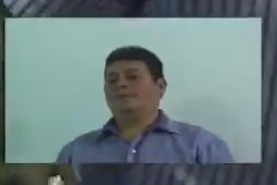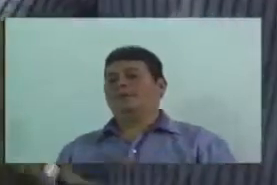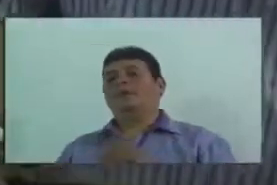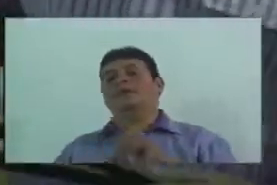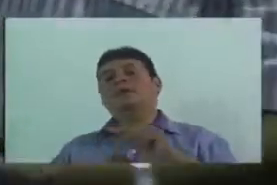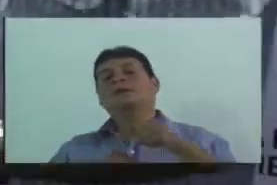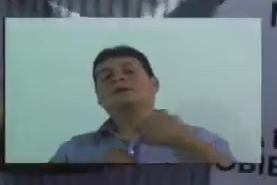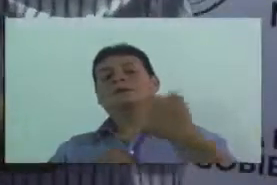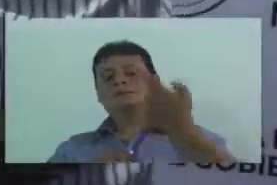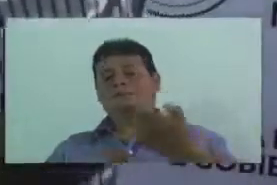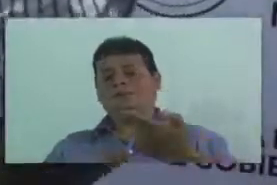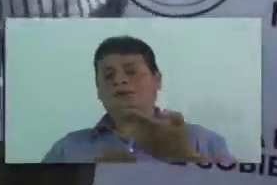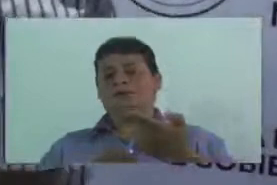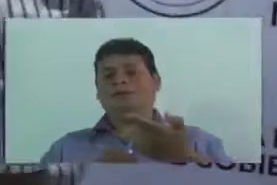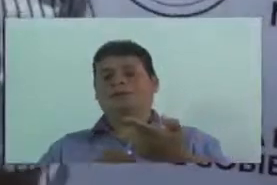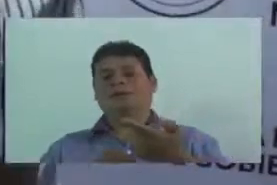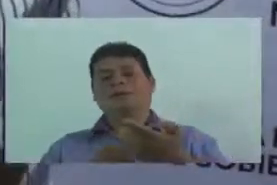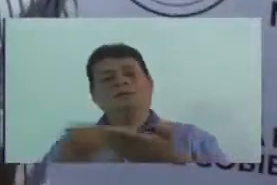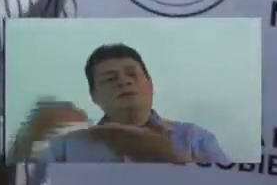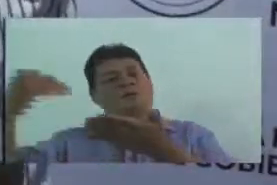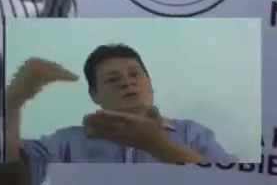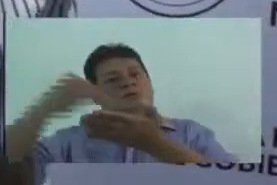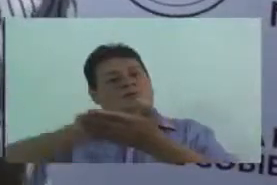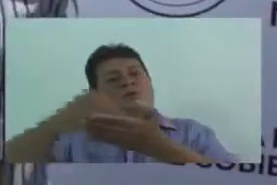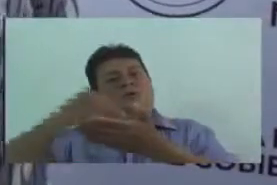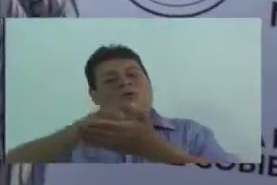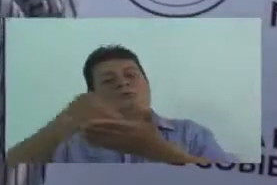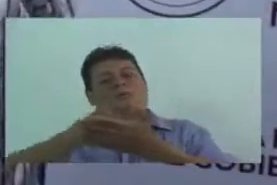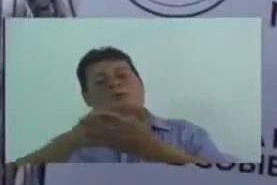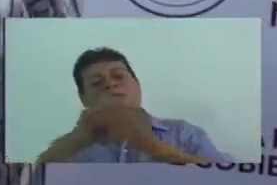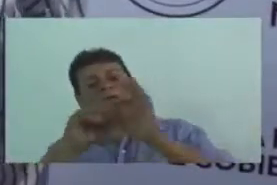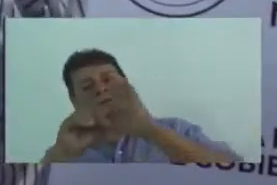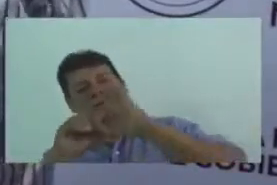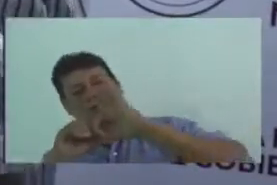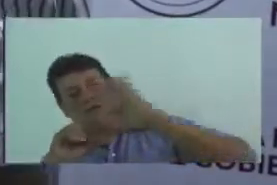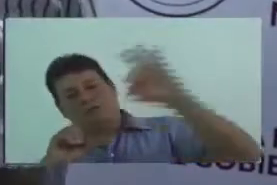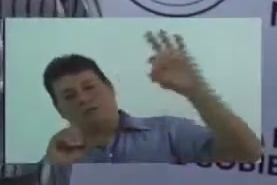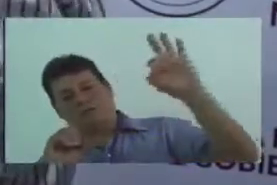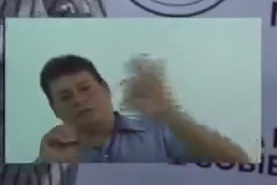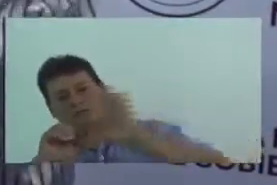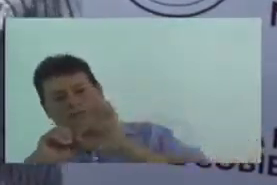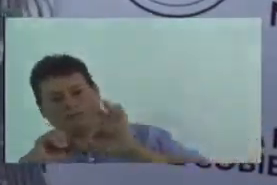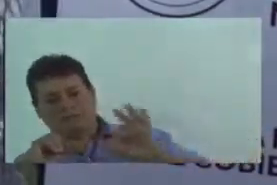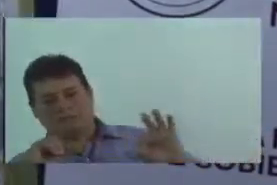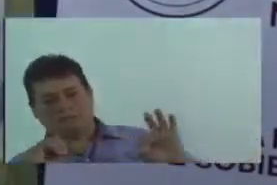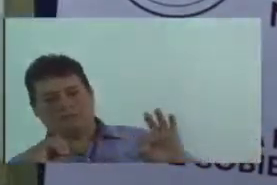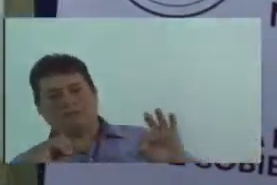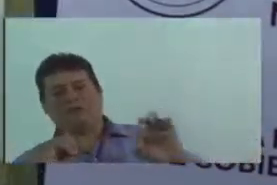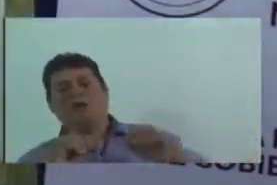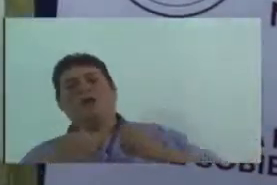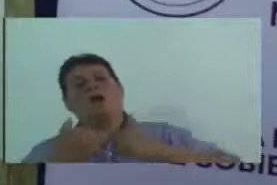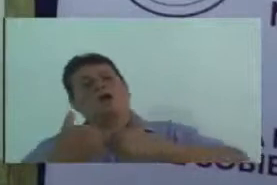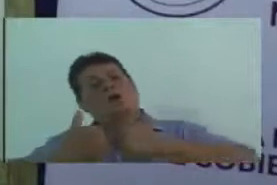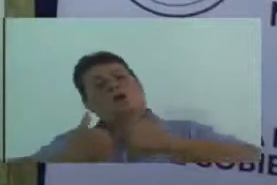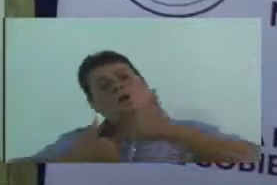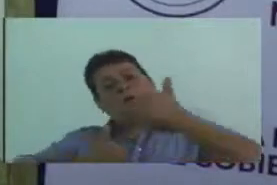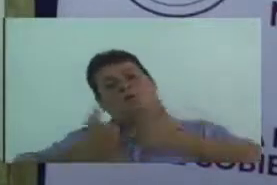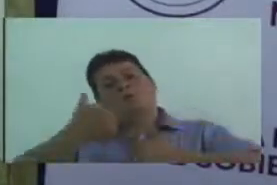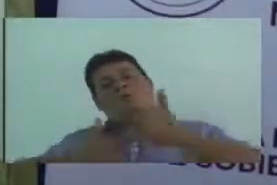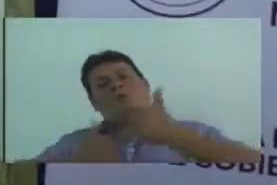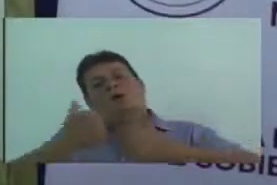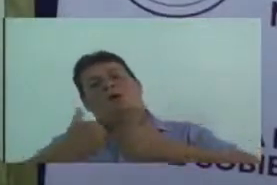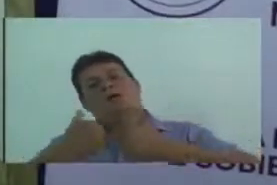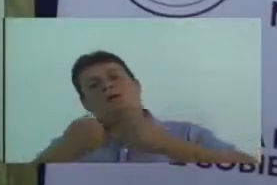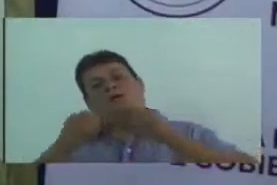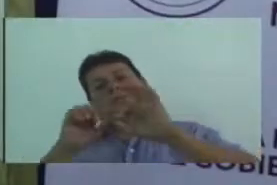Y vamos a utilizar el semicírculo para saber dónde vamos a trazar la otra semirrecta. Vamos a ubicar